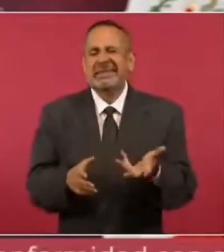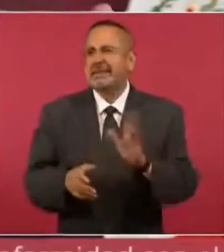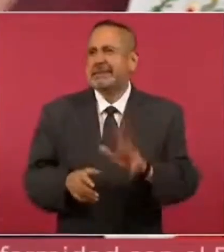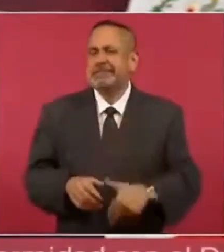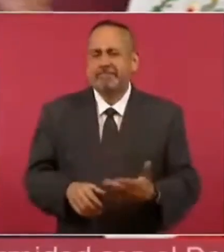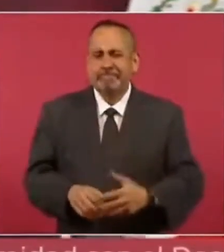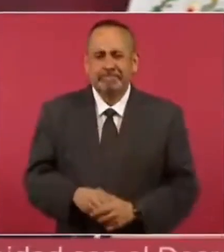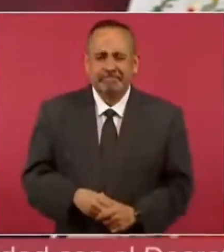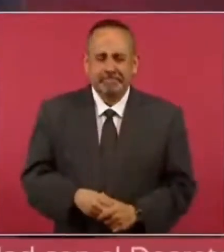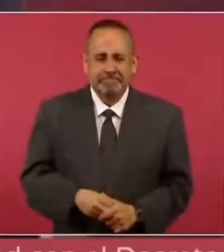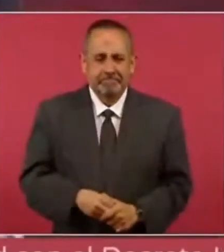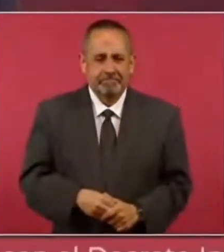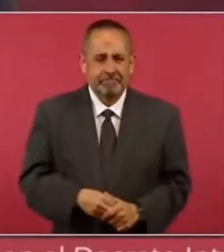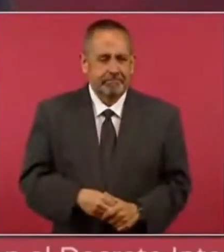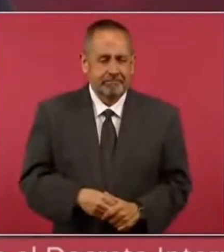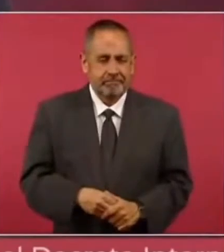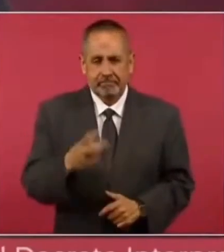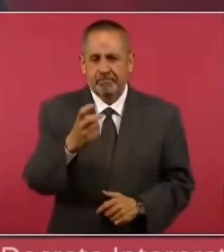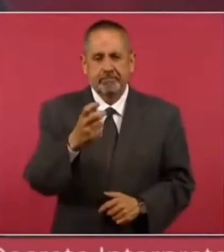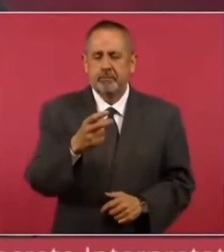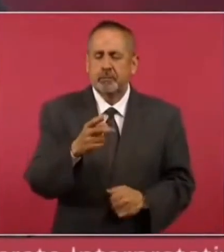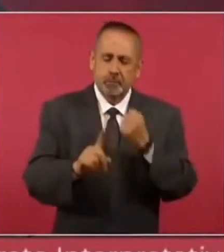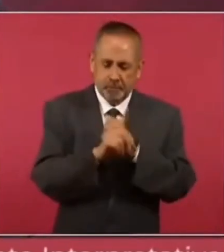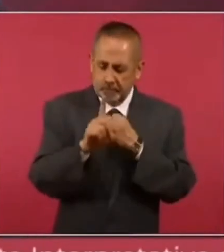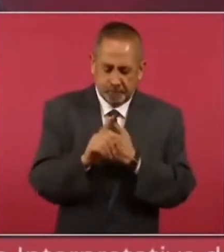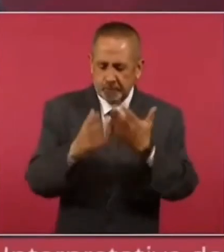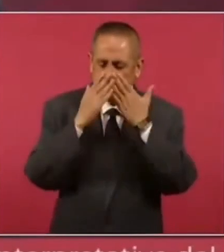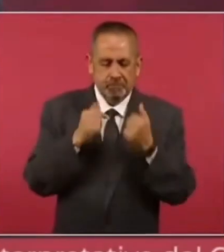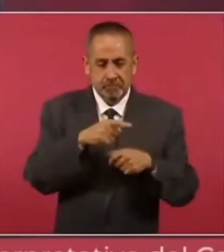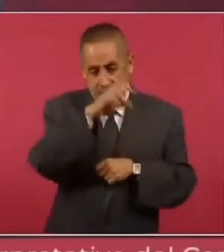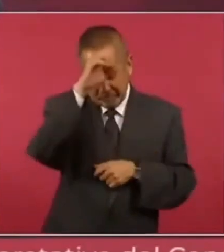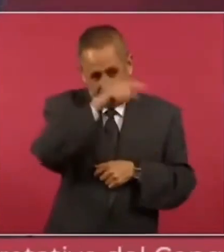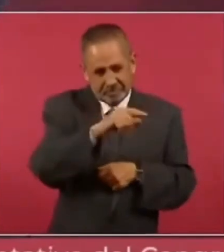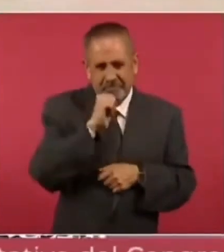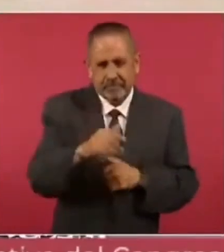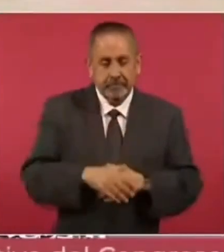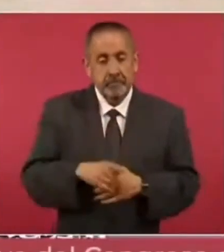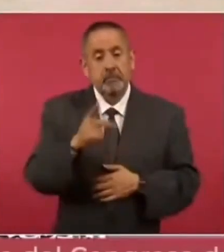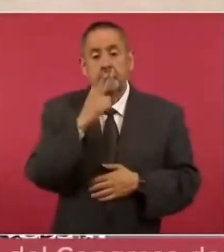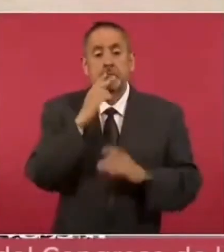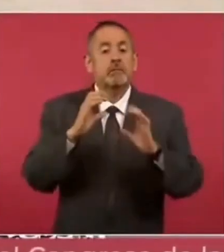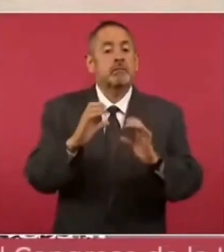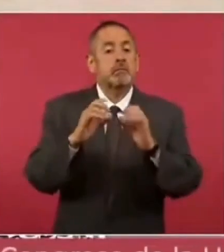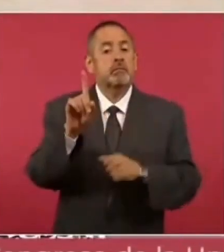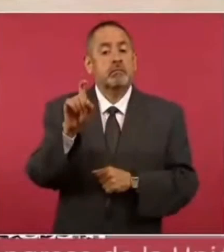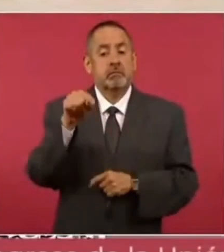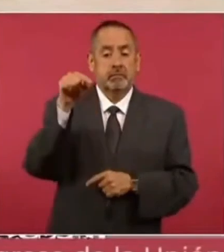Por eso no hay problema con lo de la minería. Y sí tenemos que cuidar el agua,